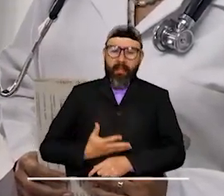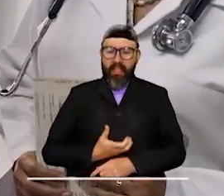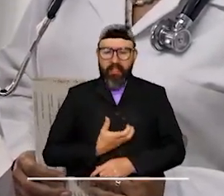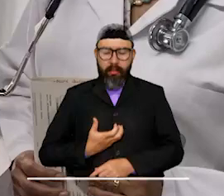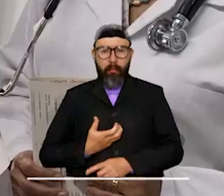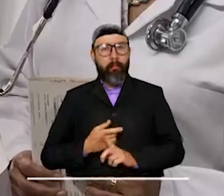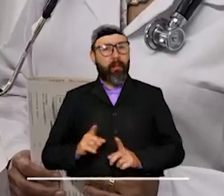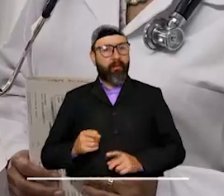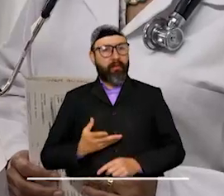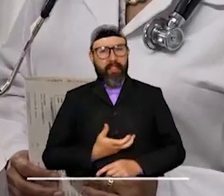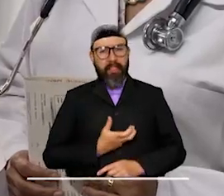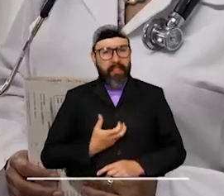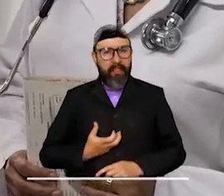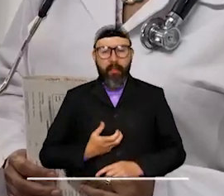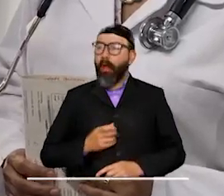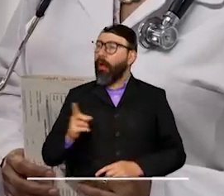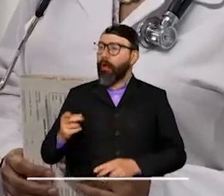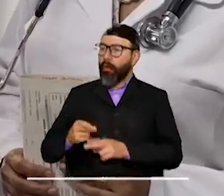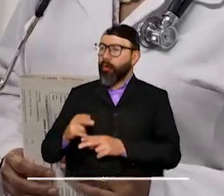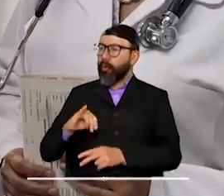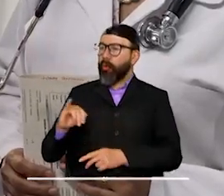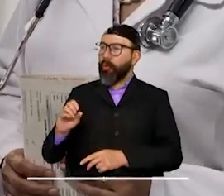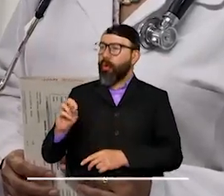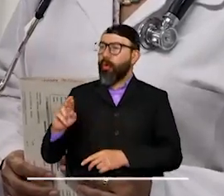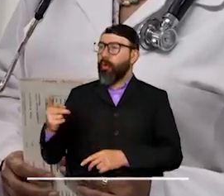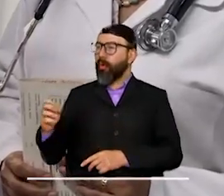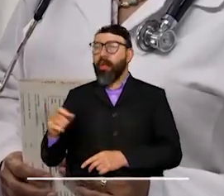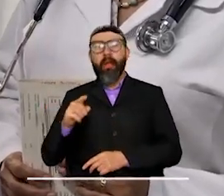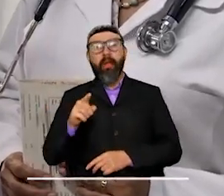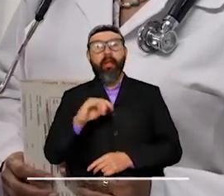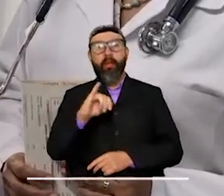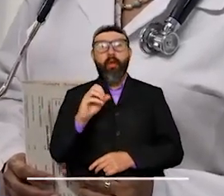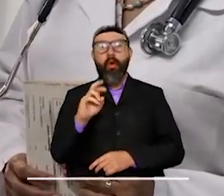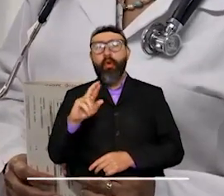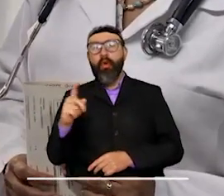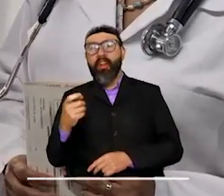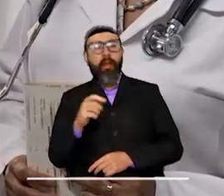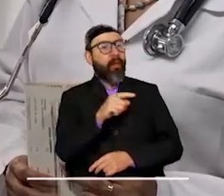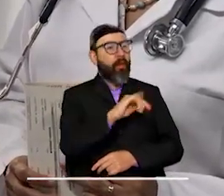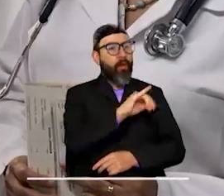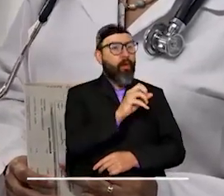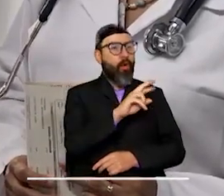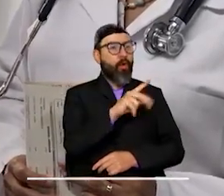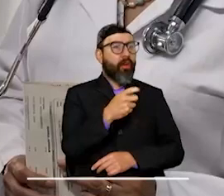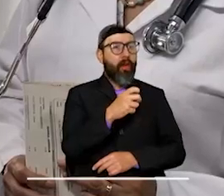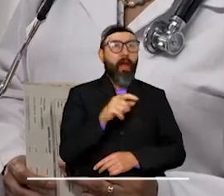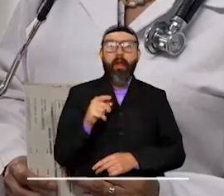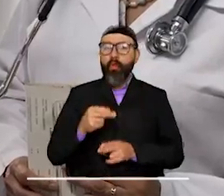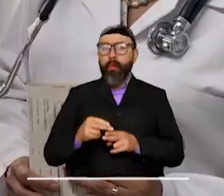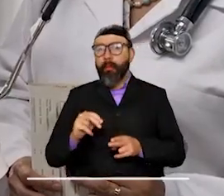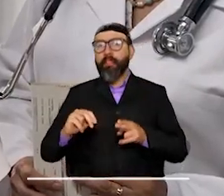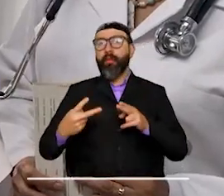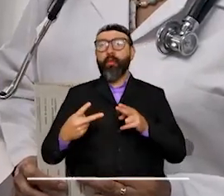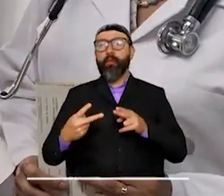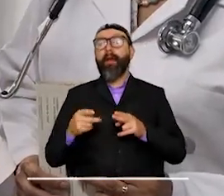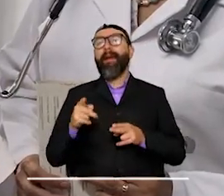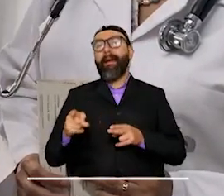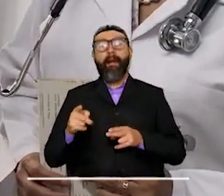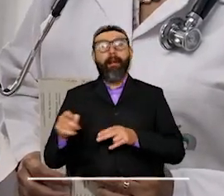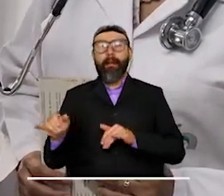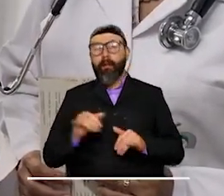es que él se llama Jorge, ella se llama Jorge, yo me llamo Jorge, pero hay que ponerle un apellido. Eso es lo que hace la